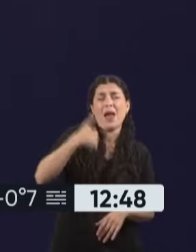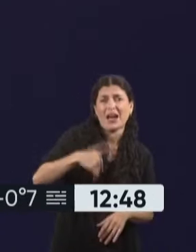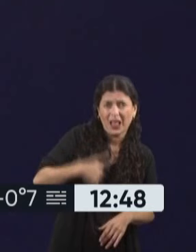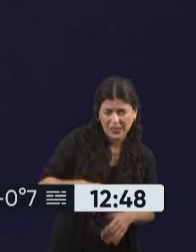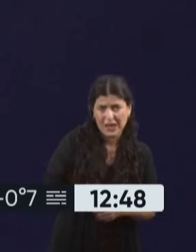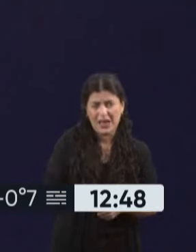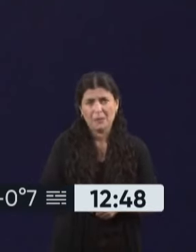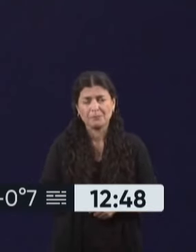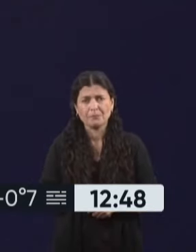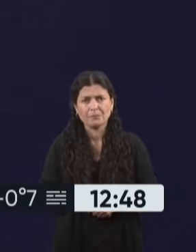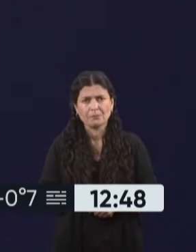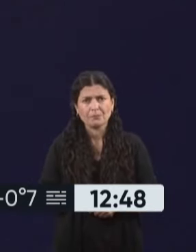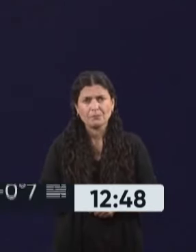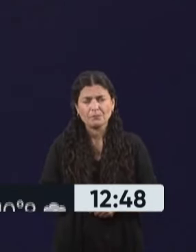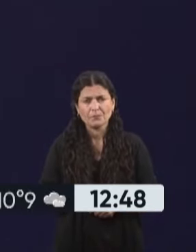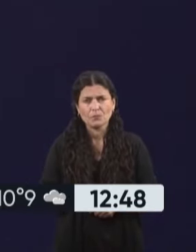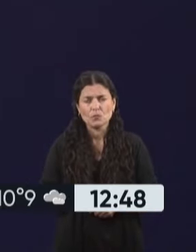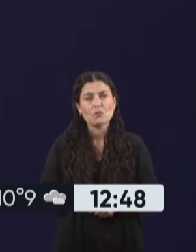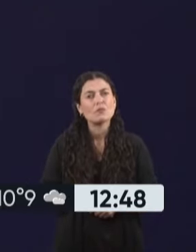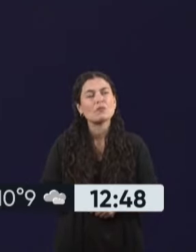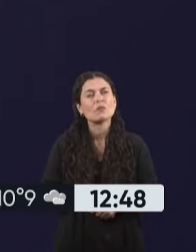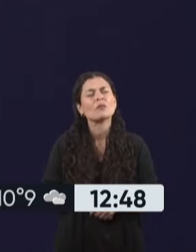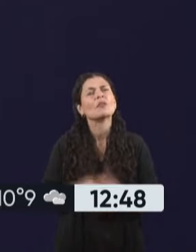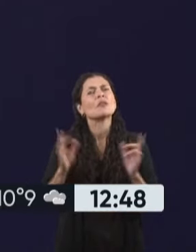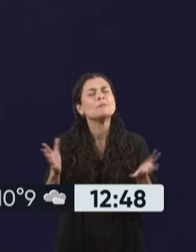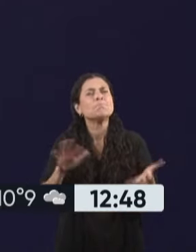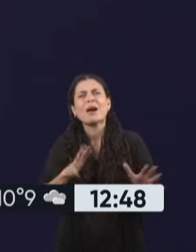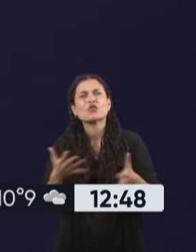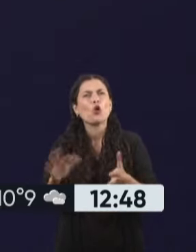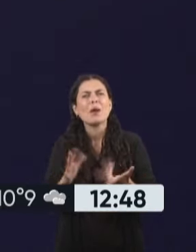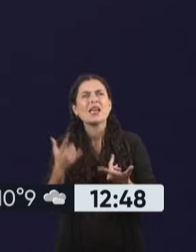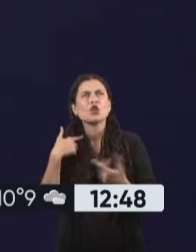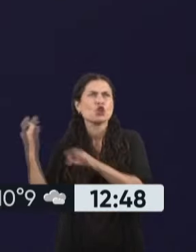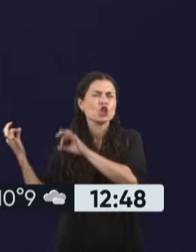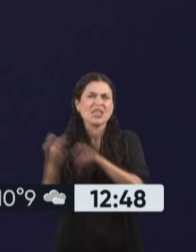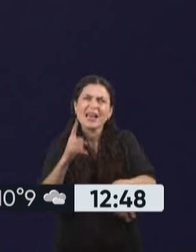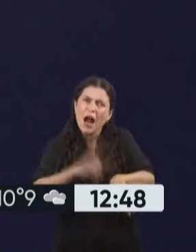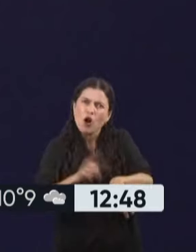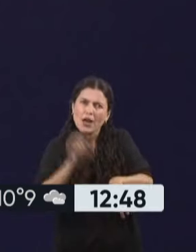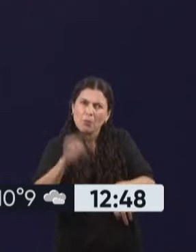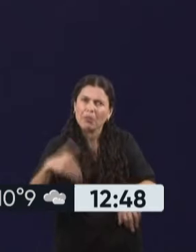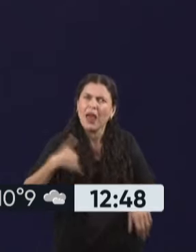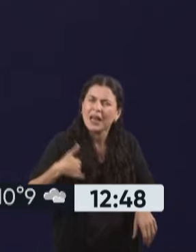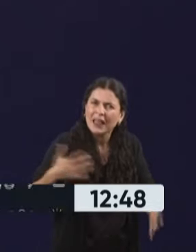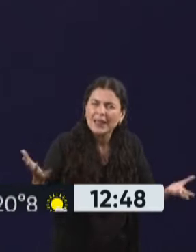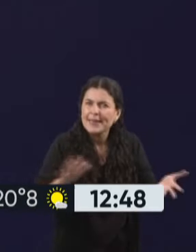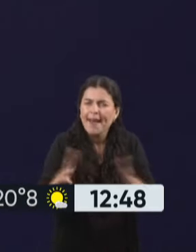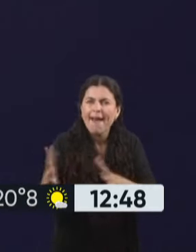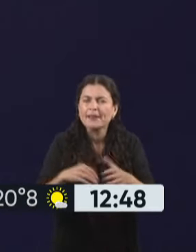nuevo a la República Argentina, y arribará el presidente a la Argentina en